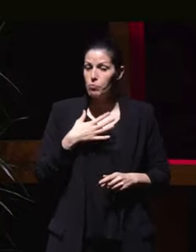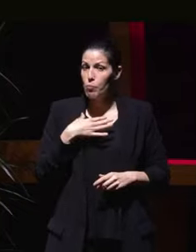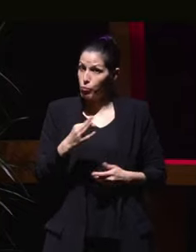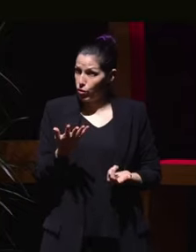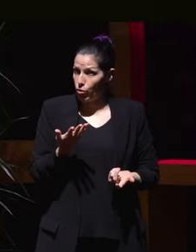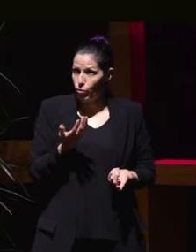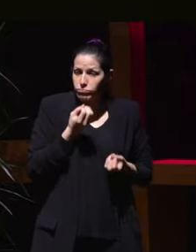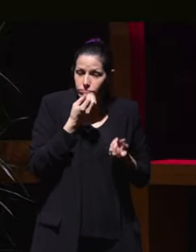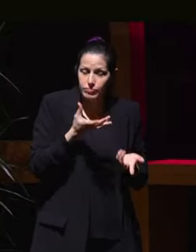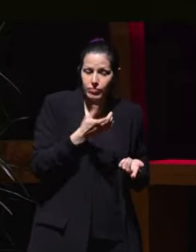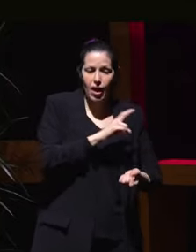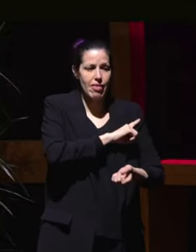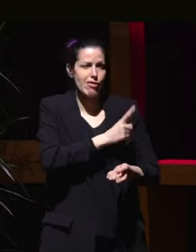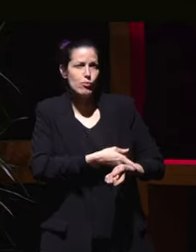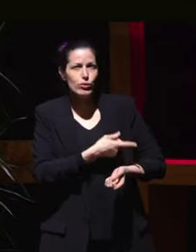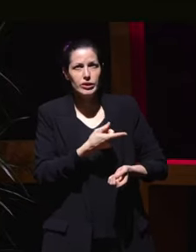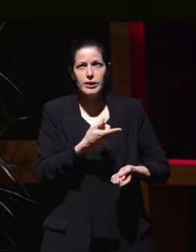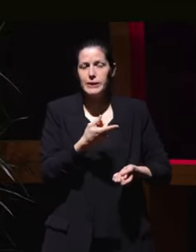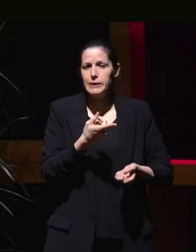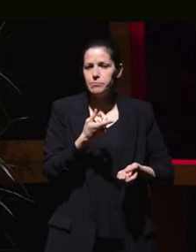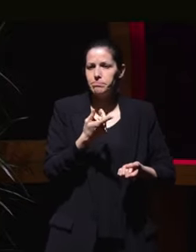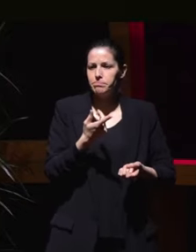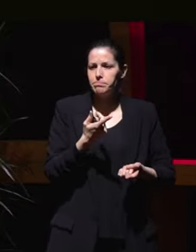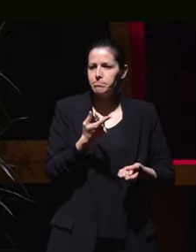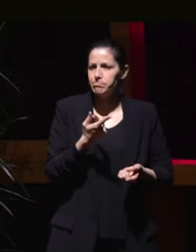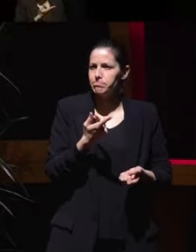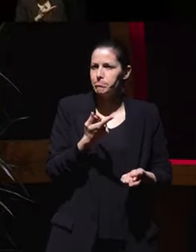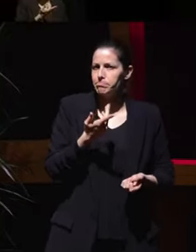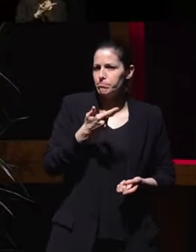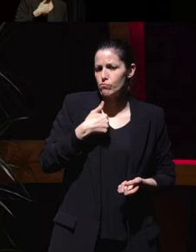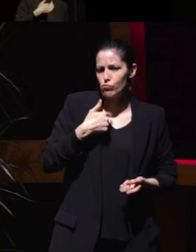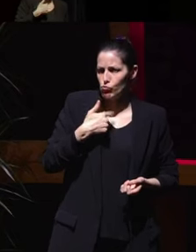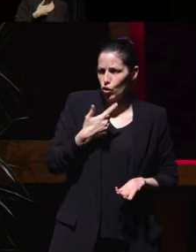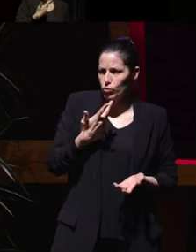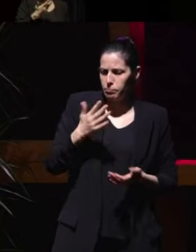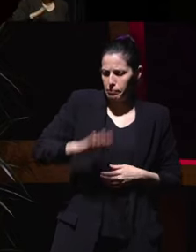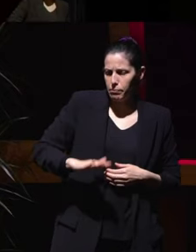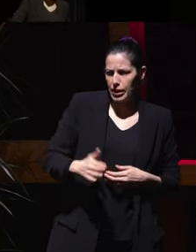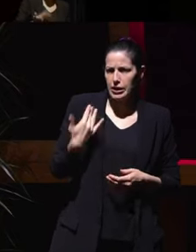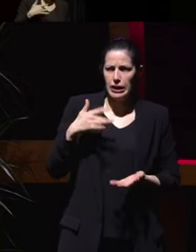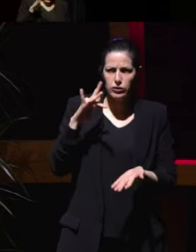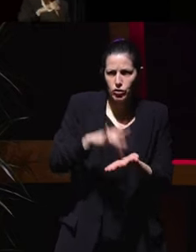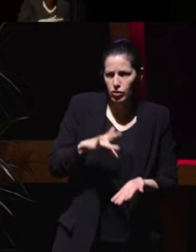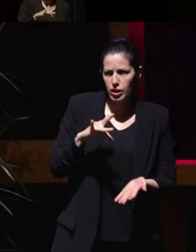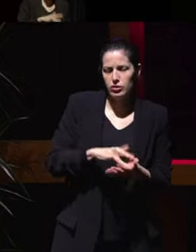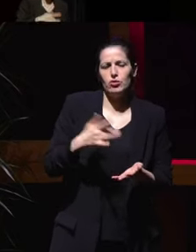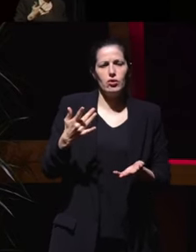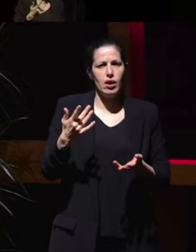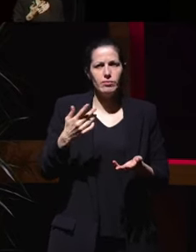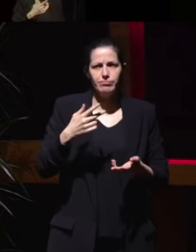que o deporte fue una lección porque desde muy pequeña practiqué deporte, todo tipo de deporte, gimnasia rítmica,